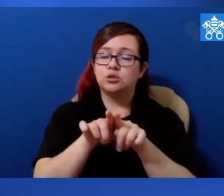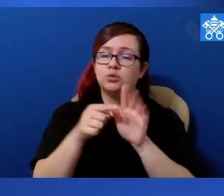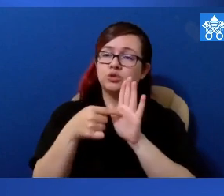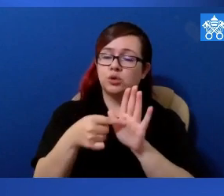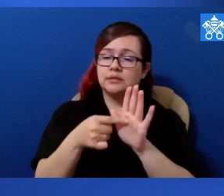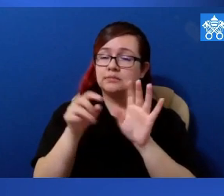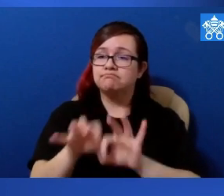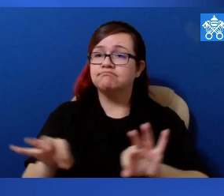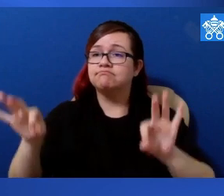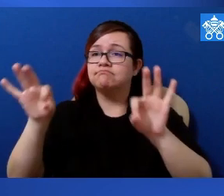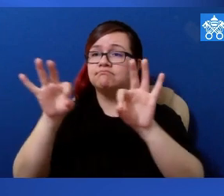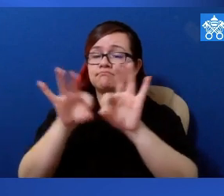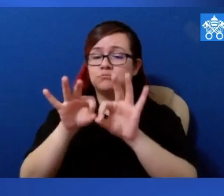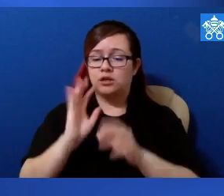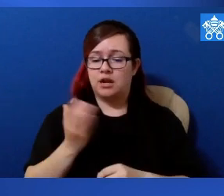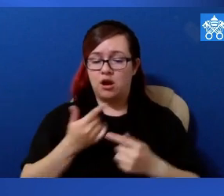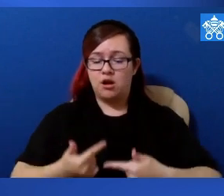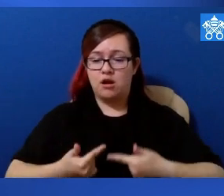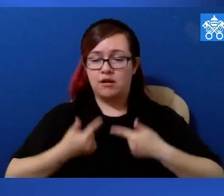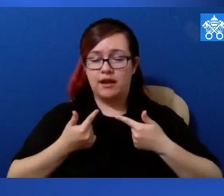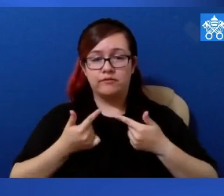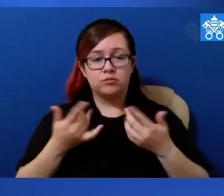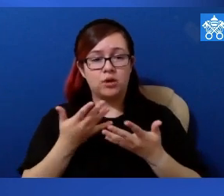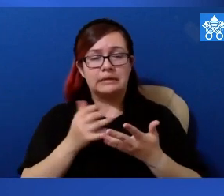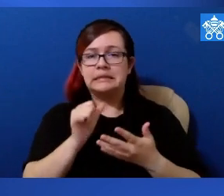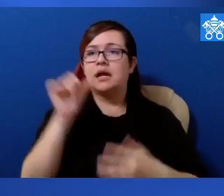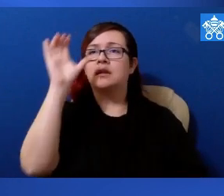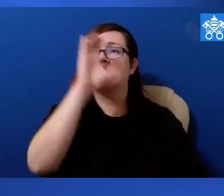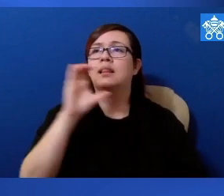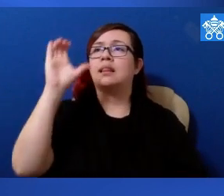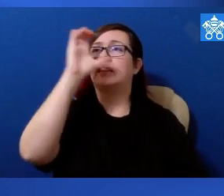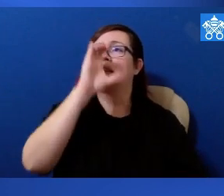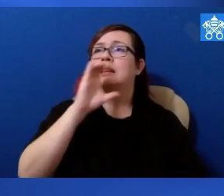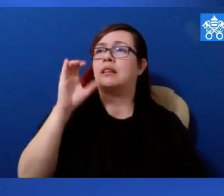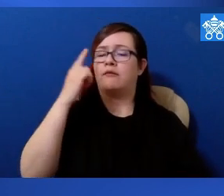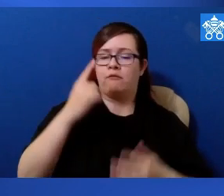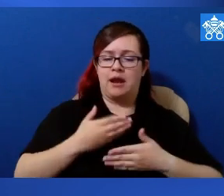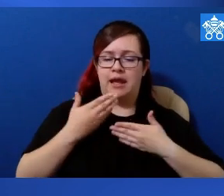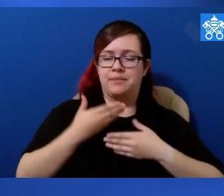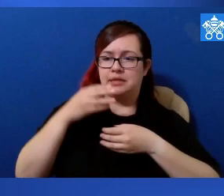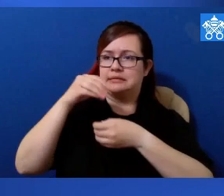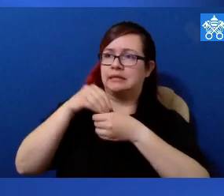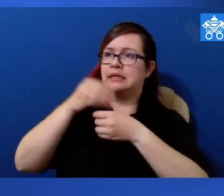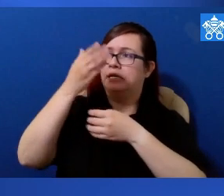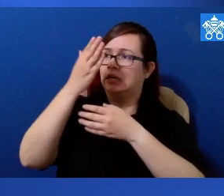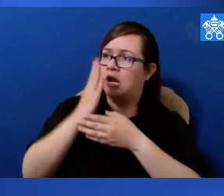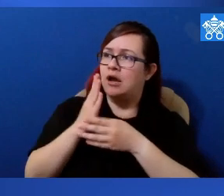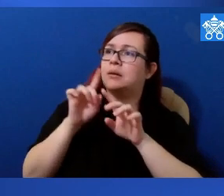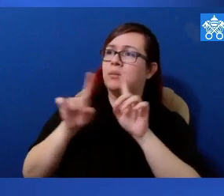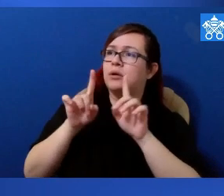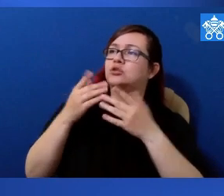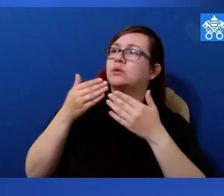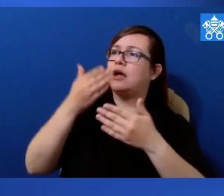Los santos nos enseñan que lo esencial en nuestra vida no es buscar los consuelos de Dios, sino al Dios de